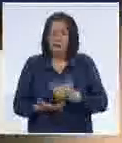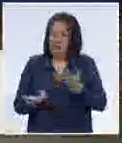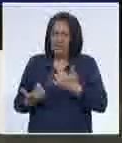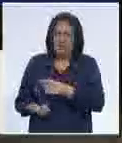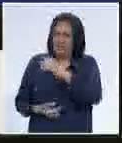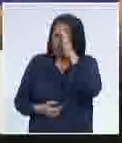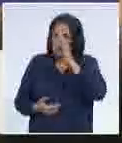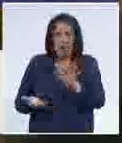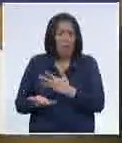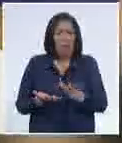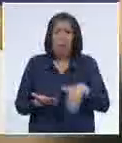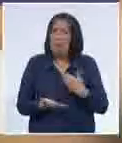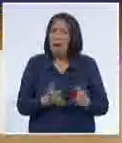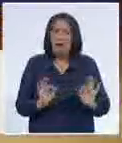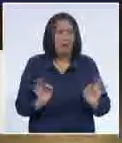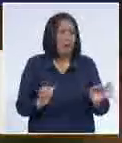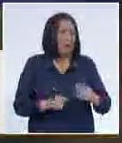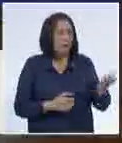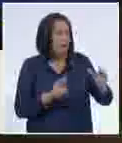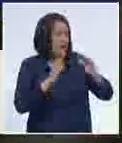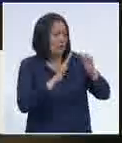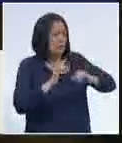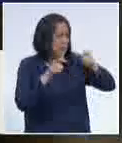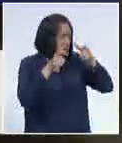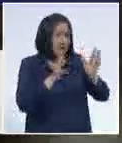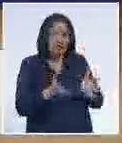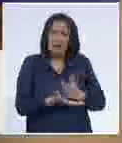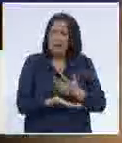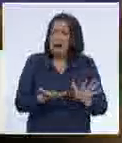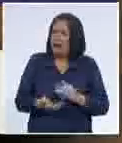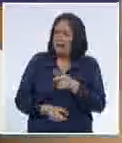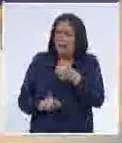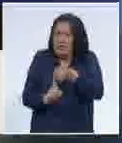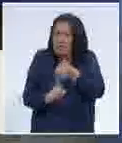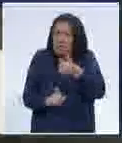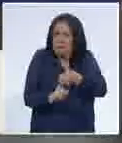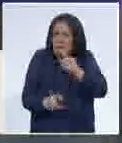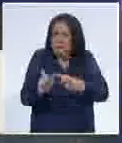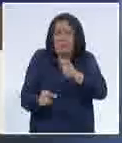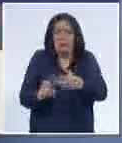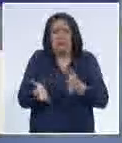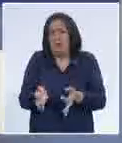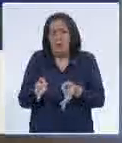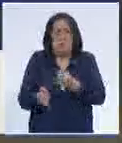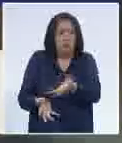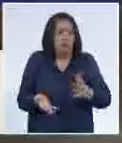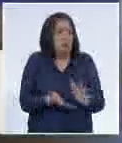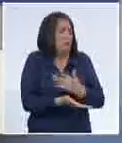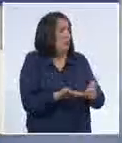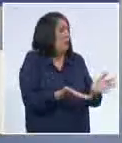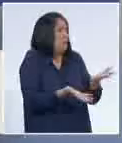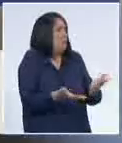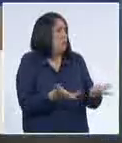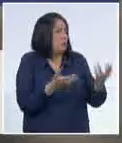la policía, nunca llega el serenazgo. Ajá. Y el problema es que la gente siente que tiene que tomar justicia por sus propias manos, porque justamente la autoridad encargada